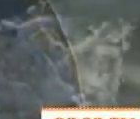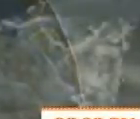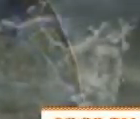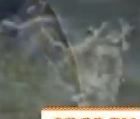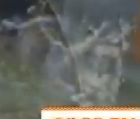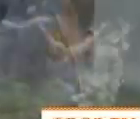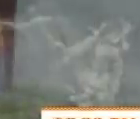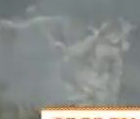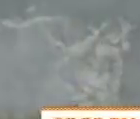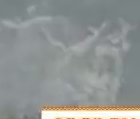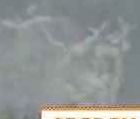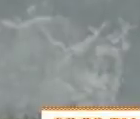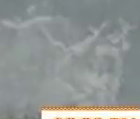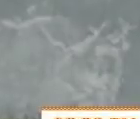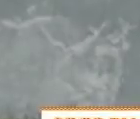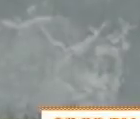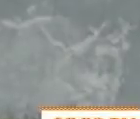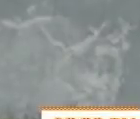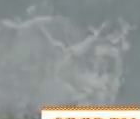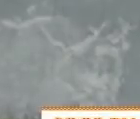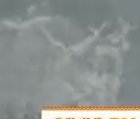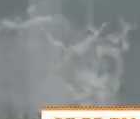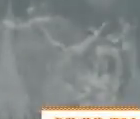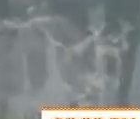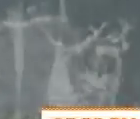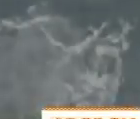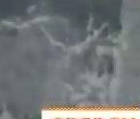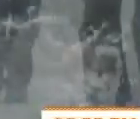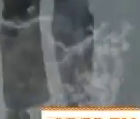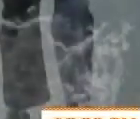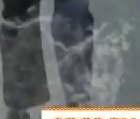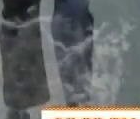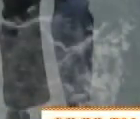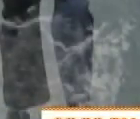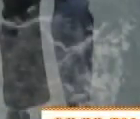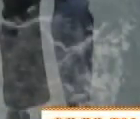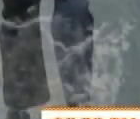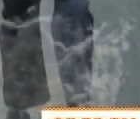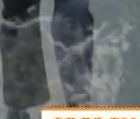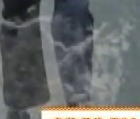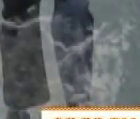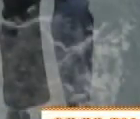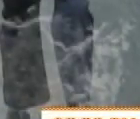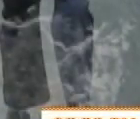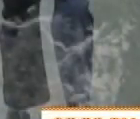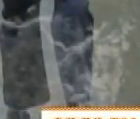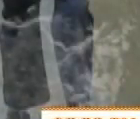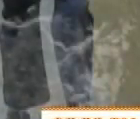La educación bajo ataque.